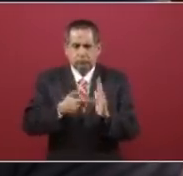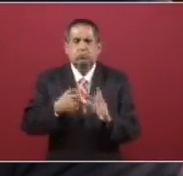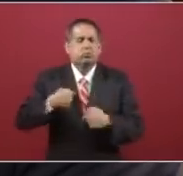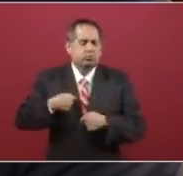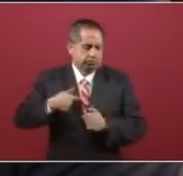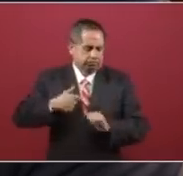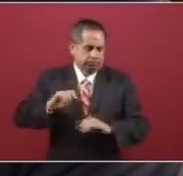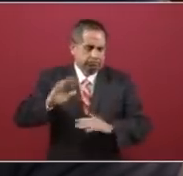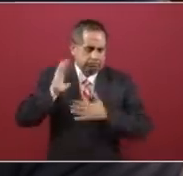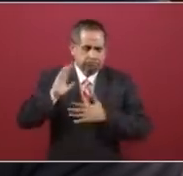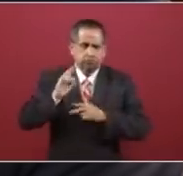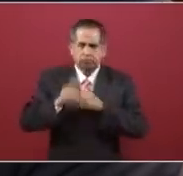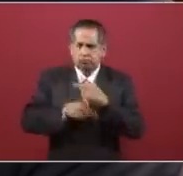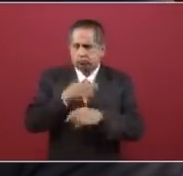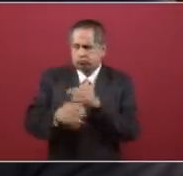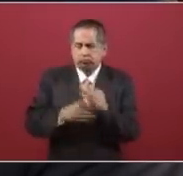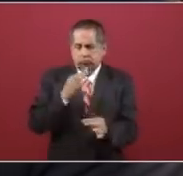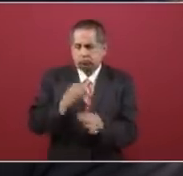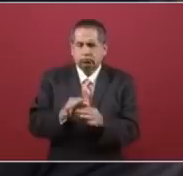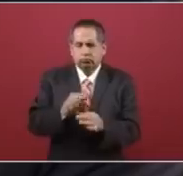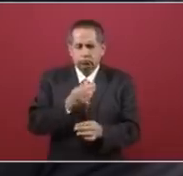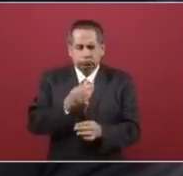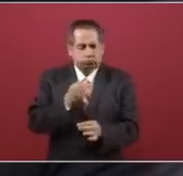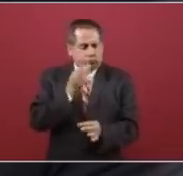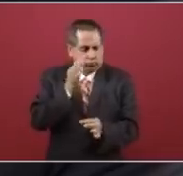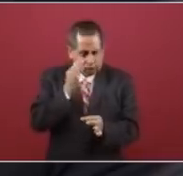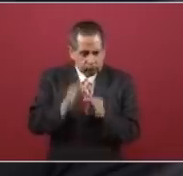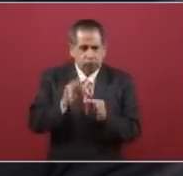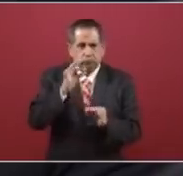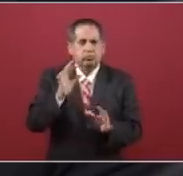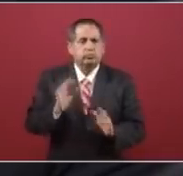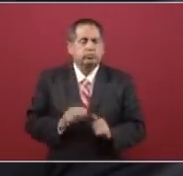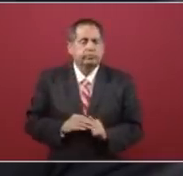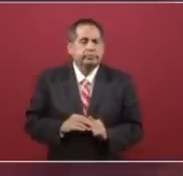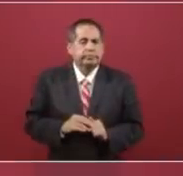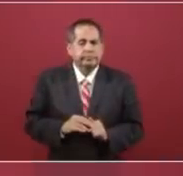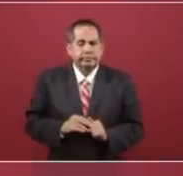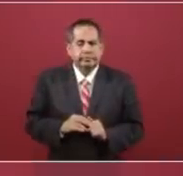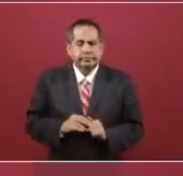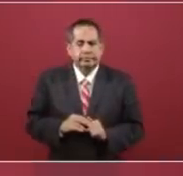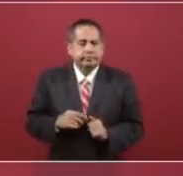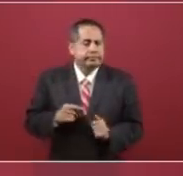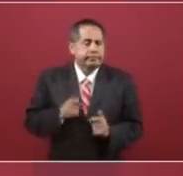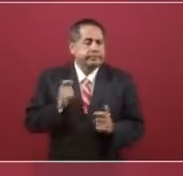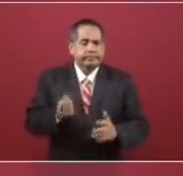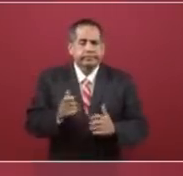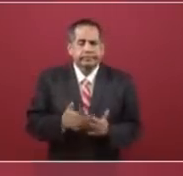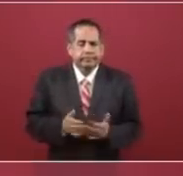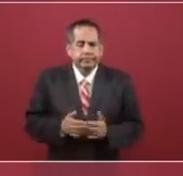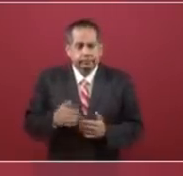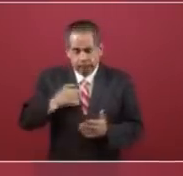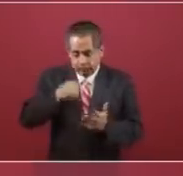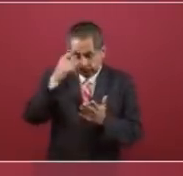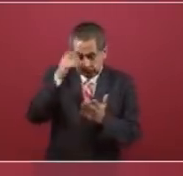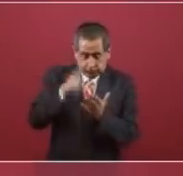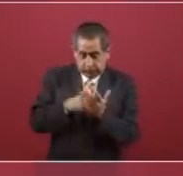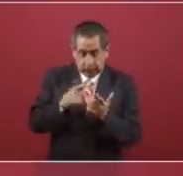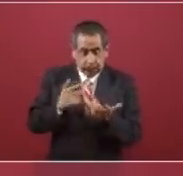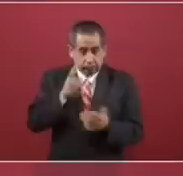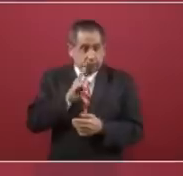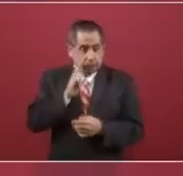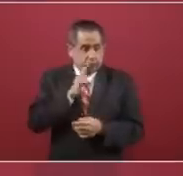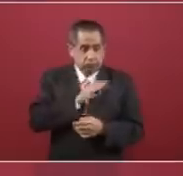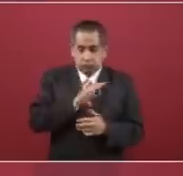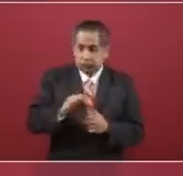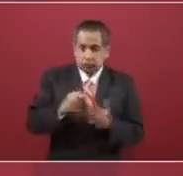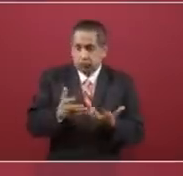compromiso y lo estoy cumpliendo. Eh, ¿qué es lo que yo creo que se puede